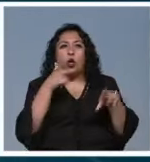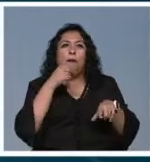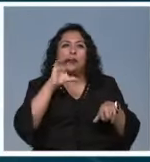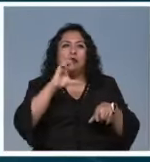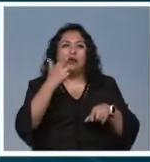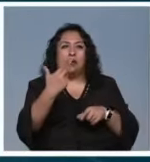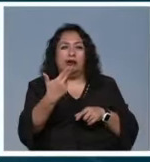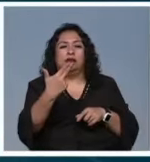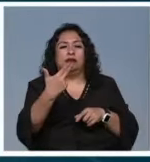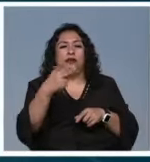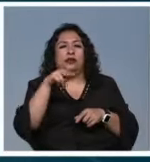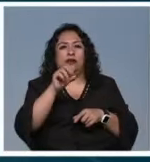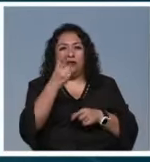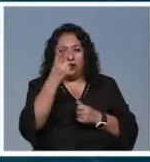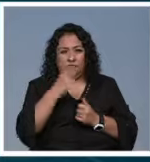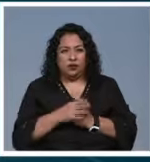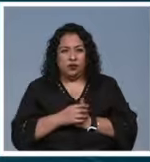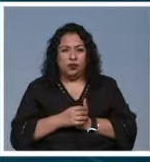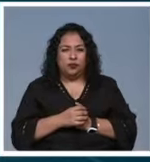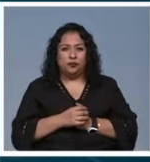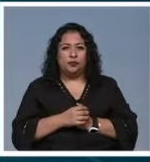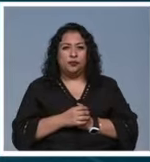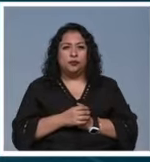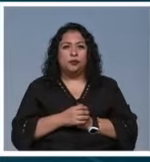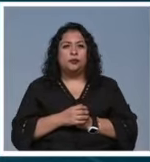César H. Meléndez, Noticias 22.